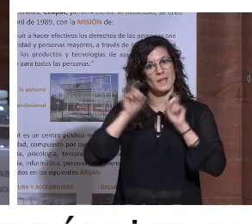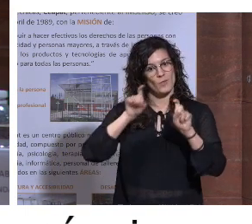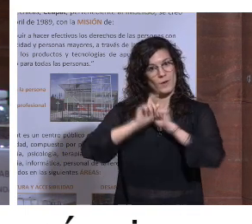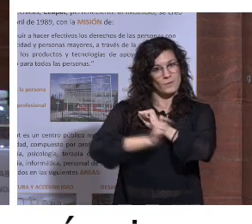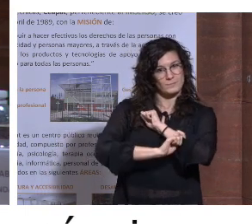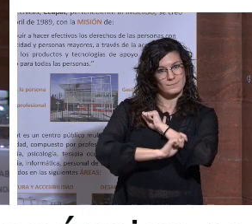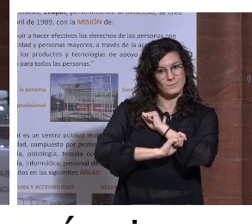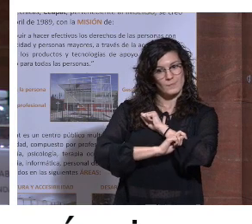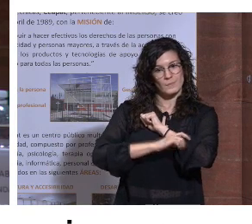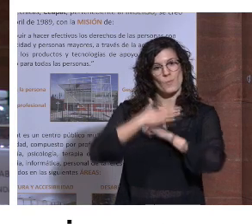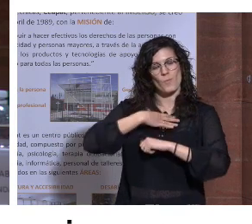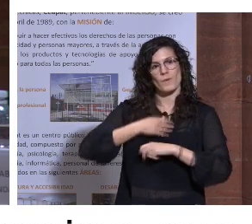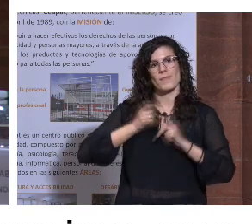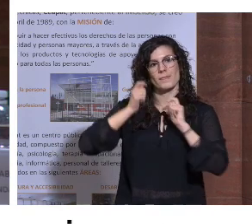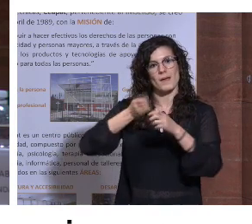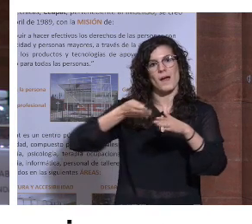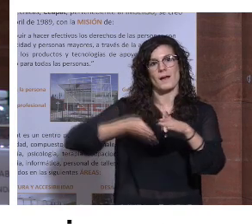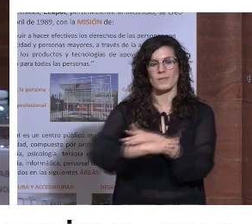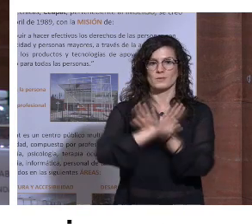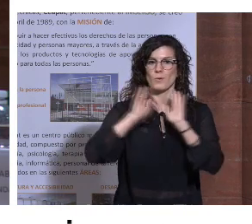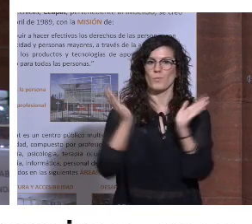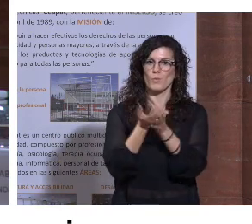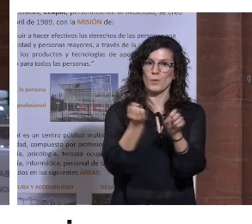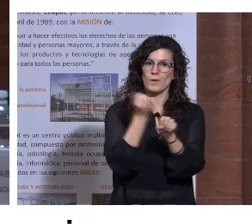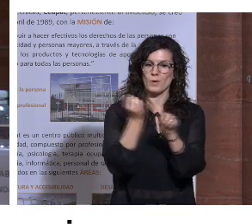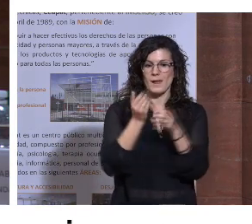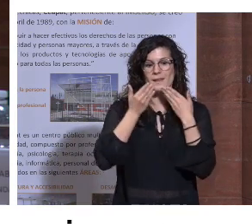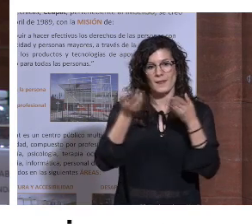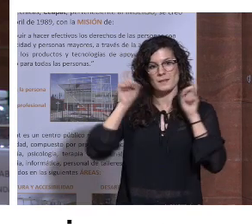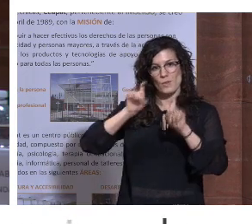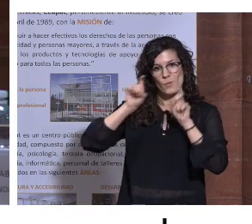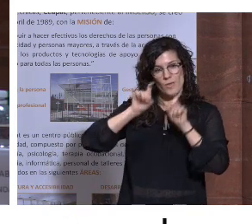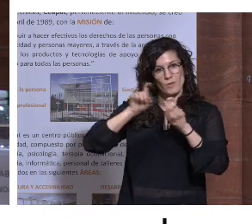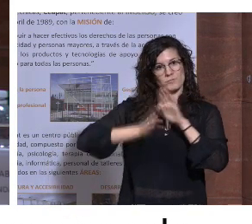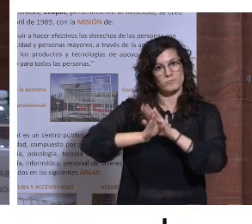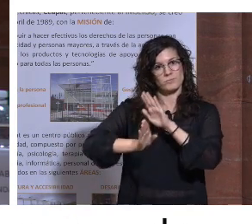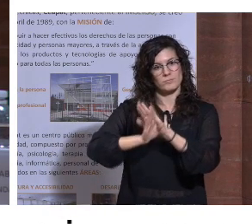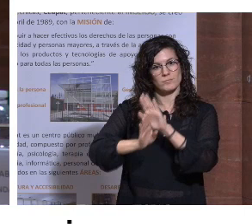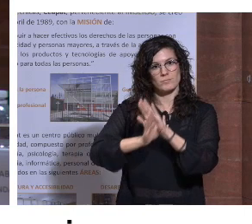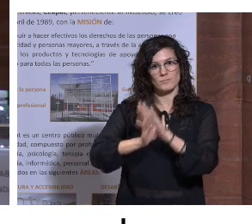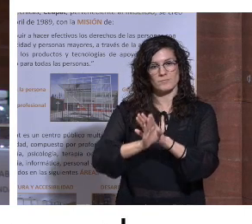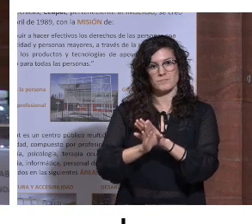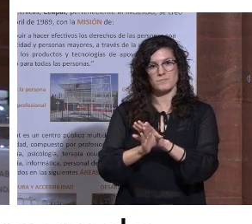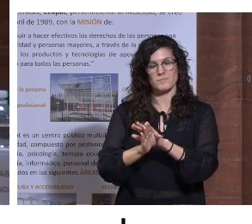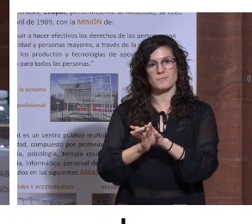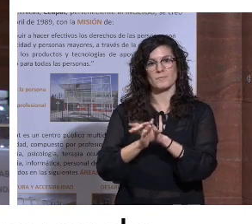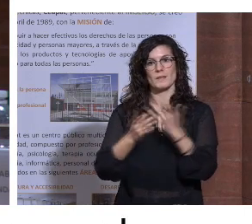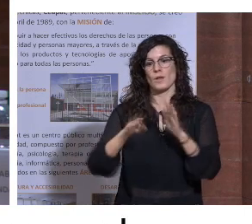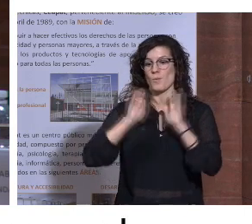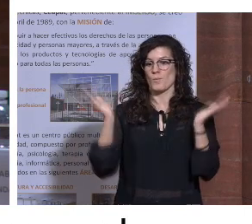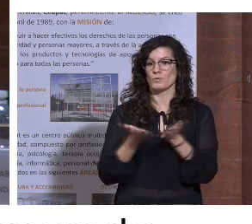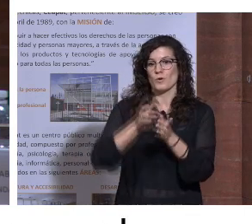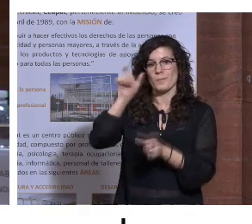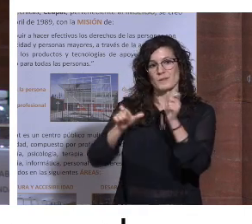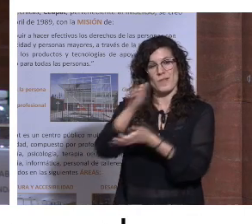las personas puedan acceder al mundo laboral, tener una formación continua, que no existe prácticamente en el mundo de las personas